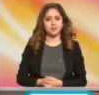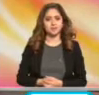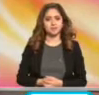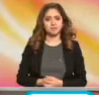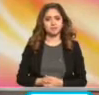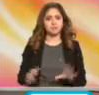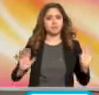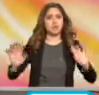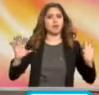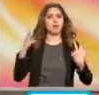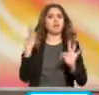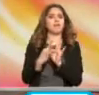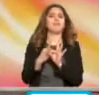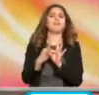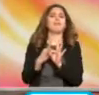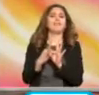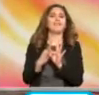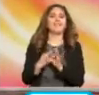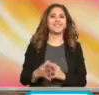está. Muy bien.